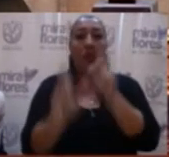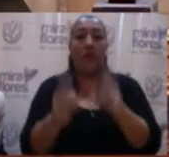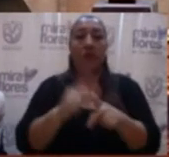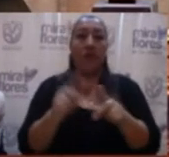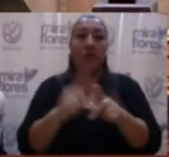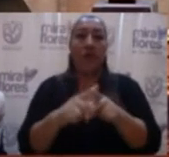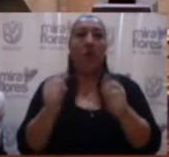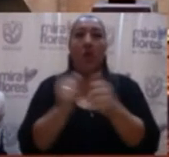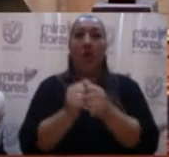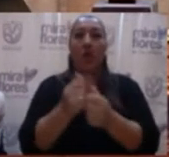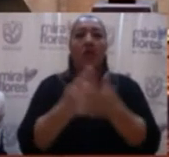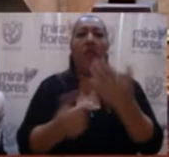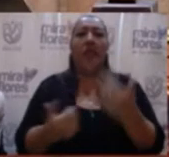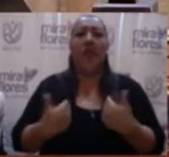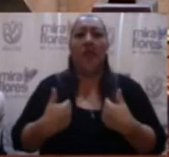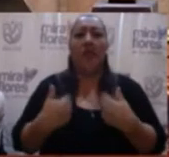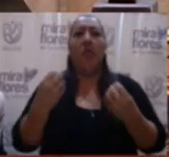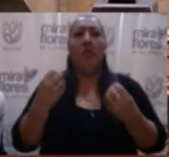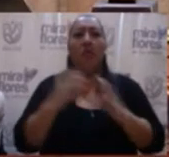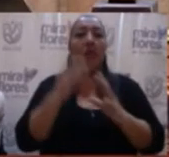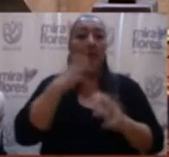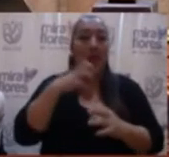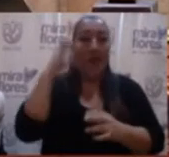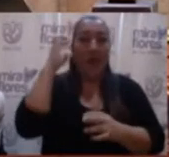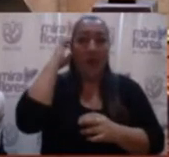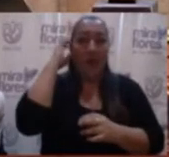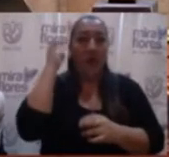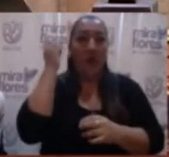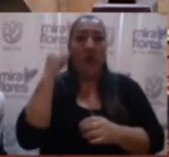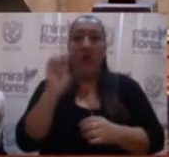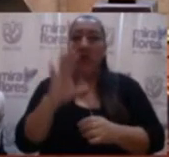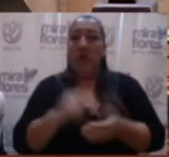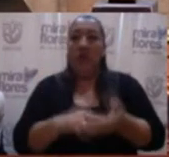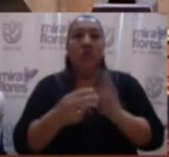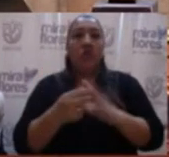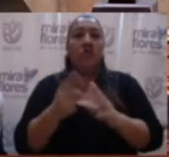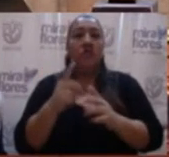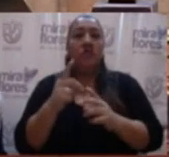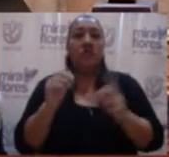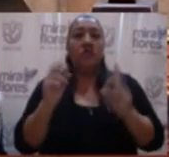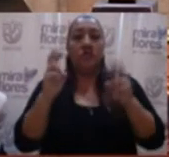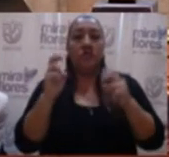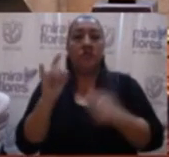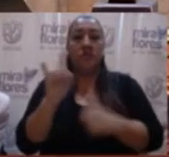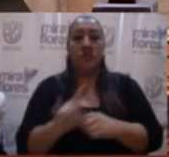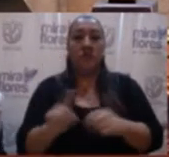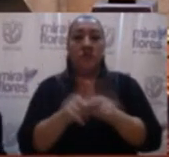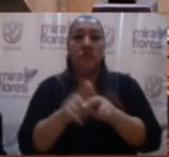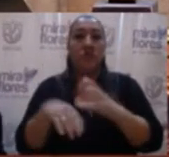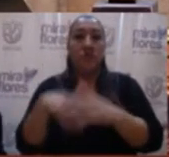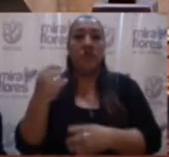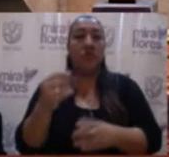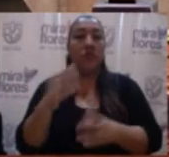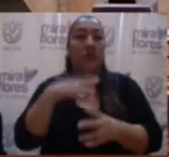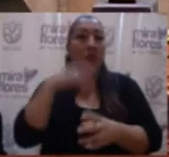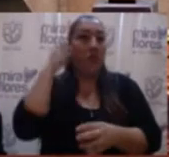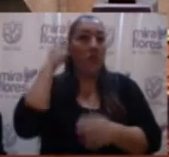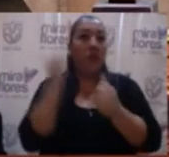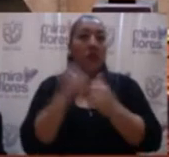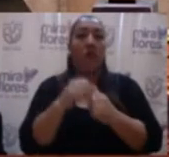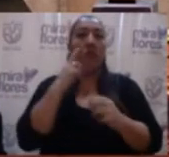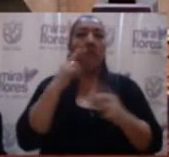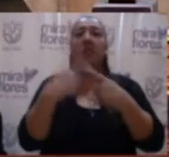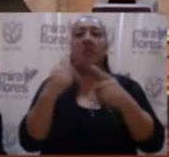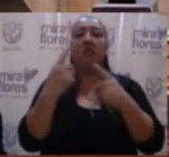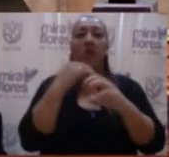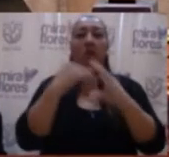aplicativos que tenemos como Miraflores para los teléfonos inteligentes, el uso del Waze en Miraflores, las redes